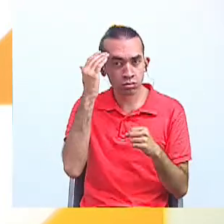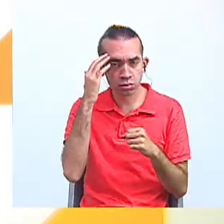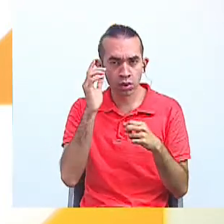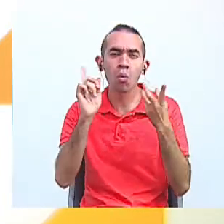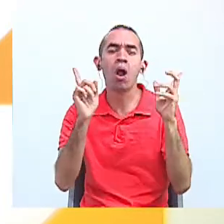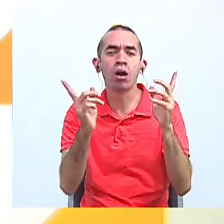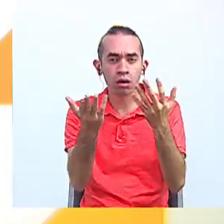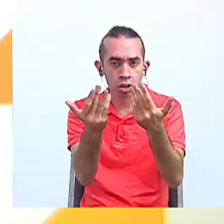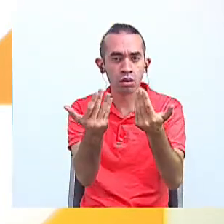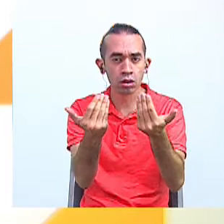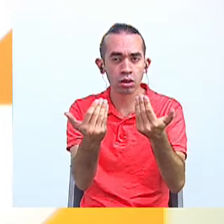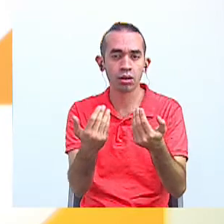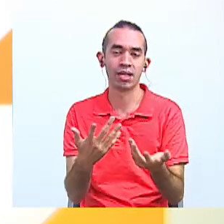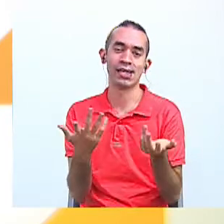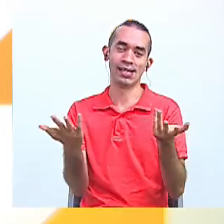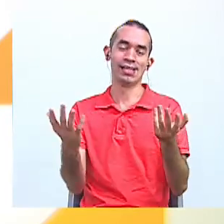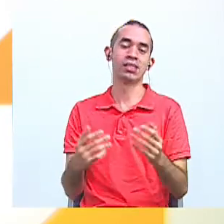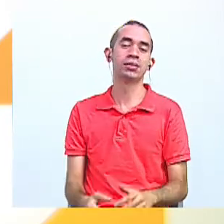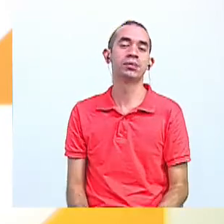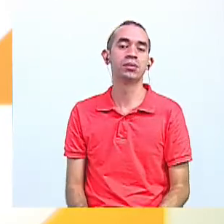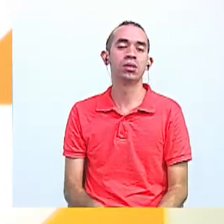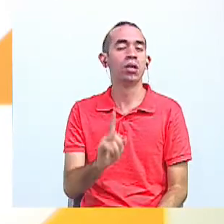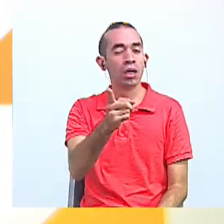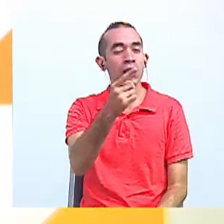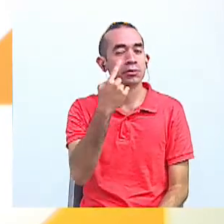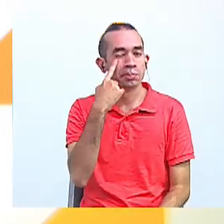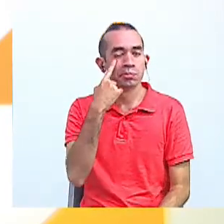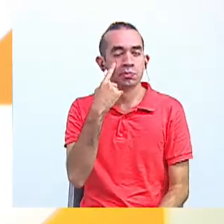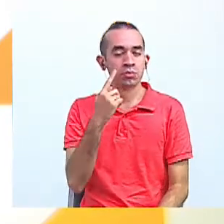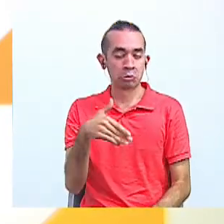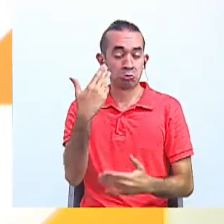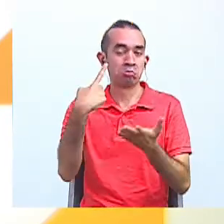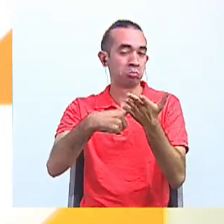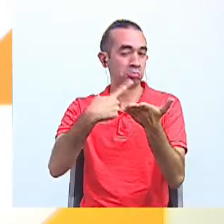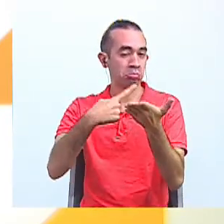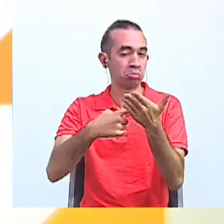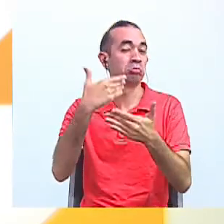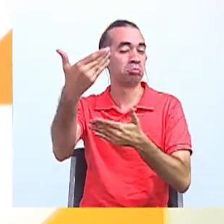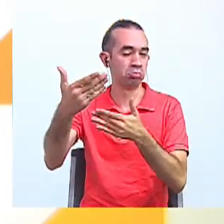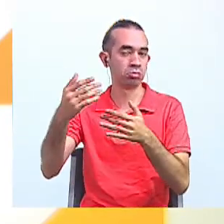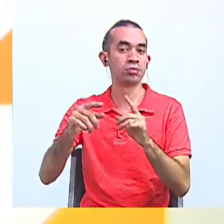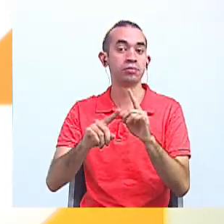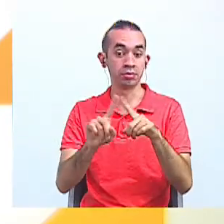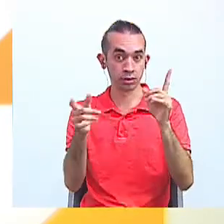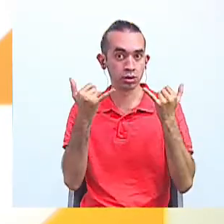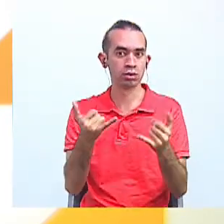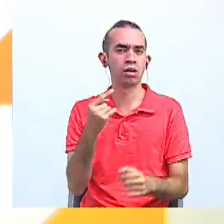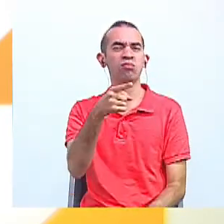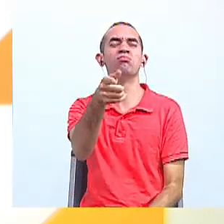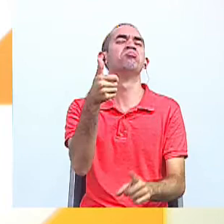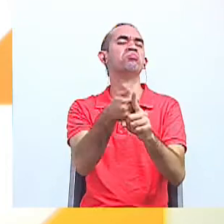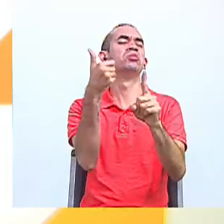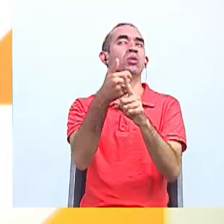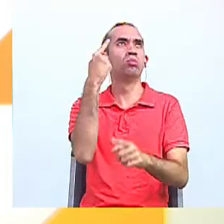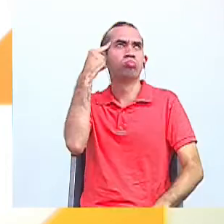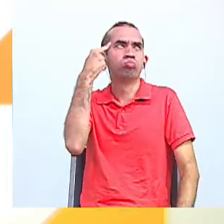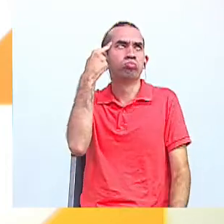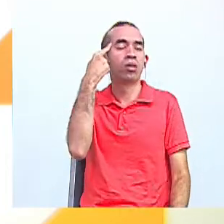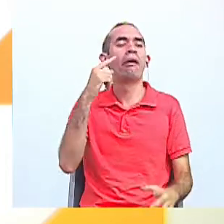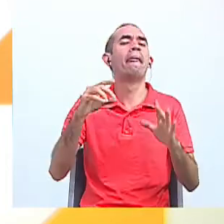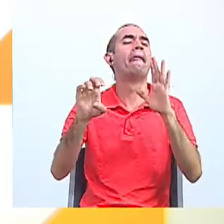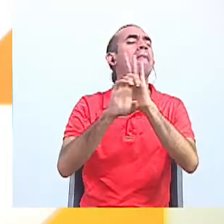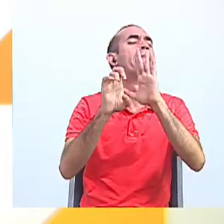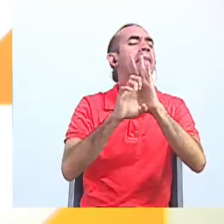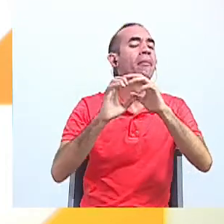son? Bueno, también ahorita vamos a comentarlas, pero quiero que en este momento se pregunten, ¿cómo sería